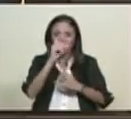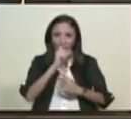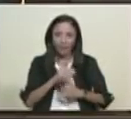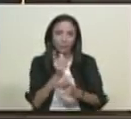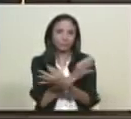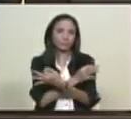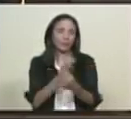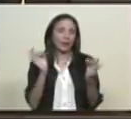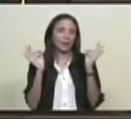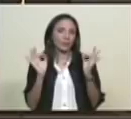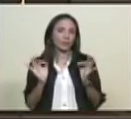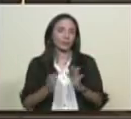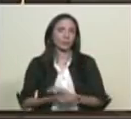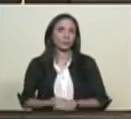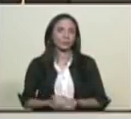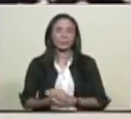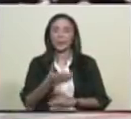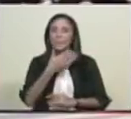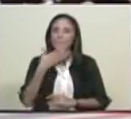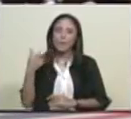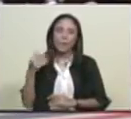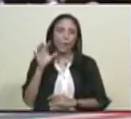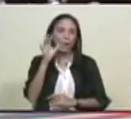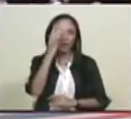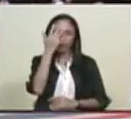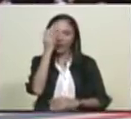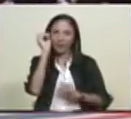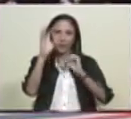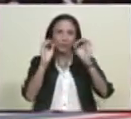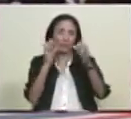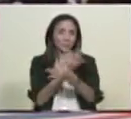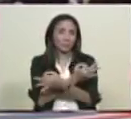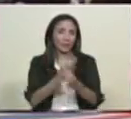digamos 40 años, los mejores carnavales.